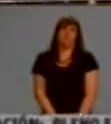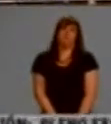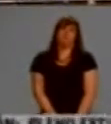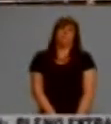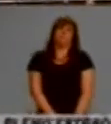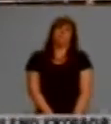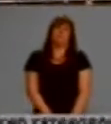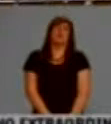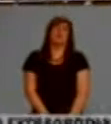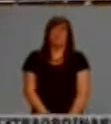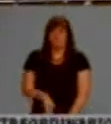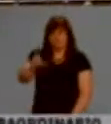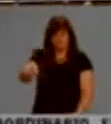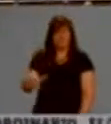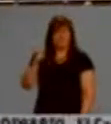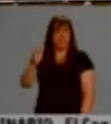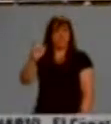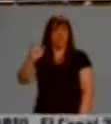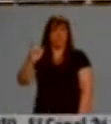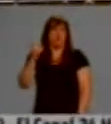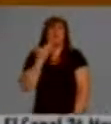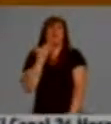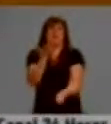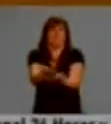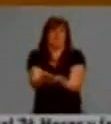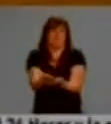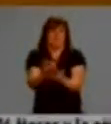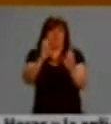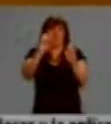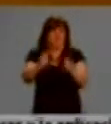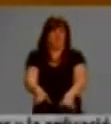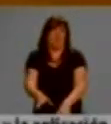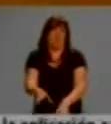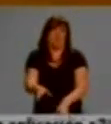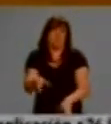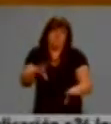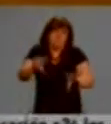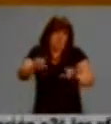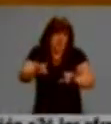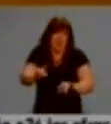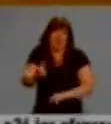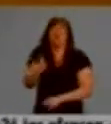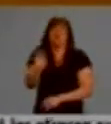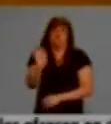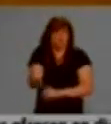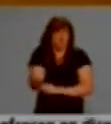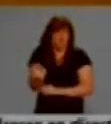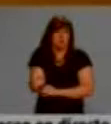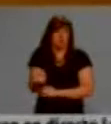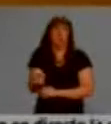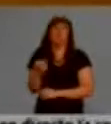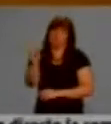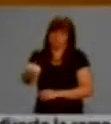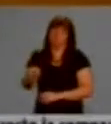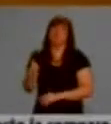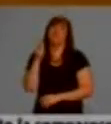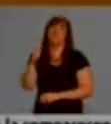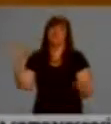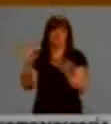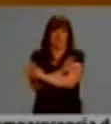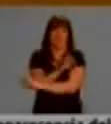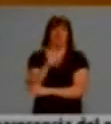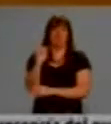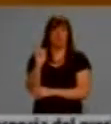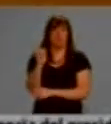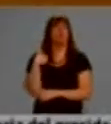¿Tiene usted derecho a presentar una moción aunque no sirva para nada? Por supuesto, como tiene derecho a equivocarse. ¿Tiene